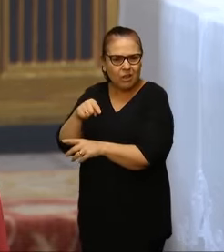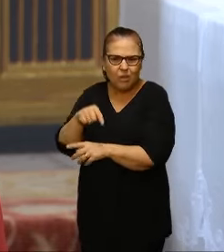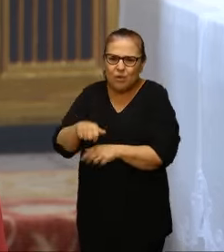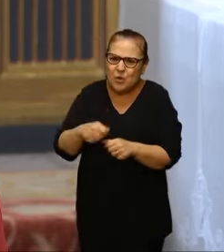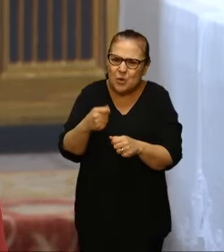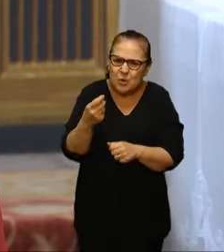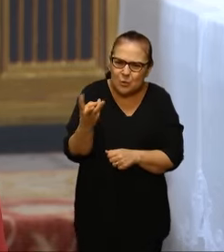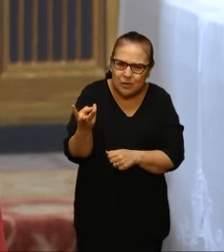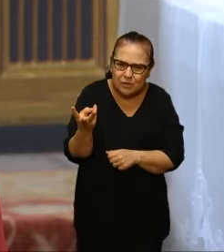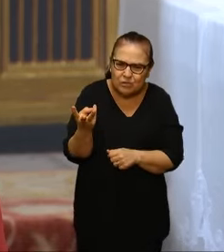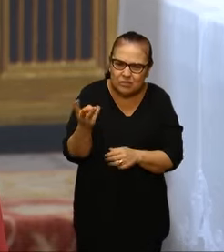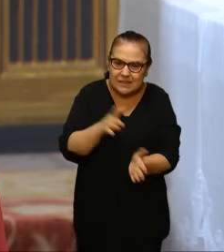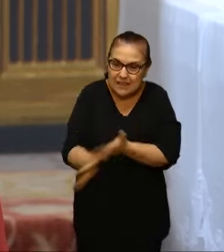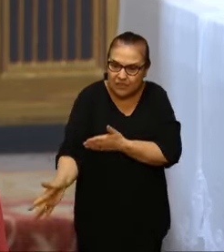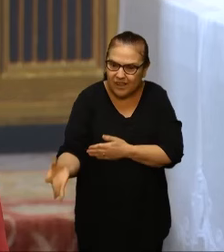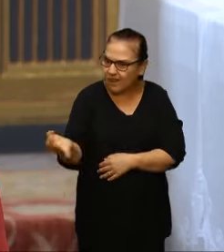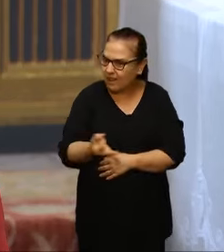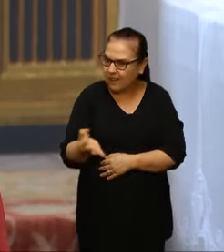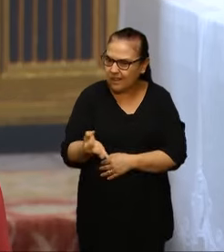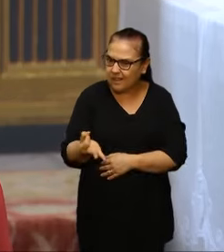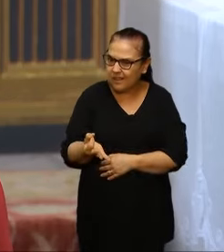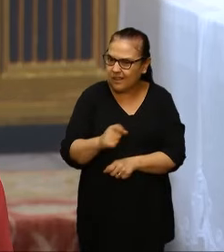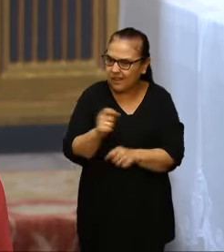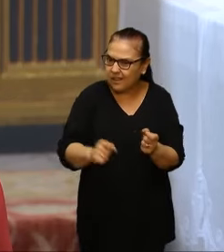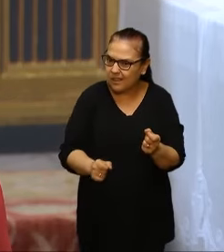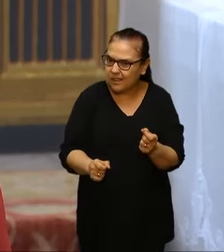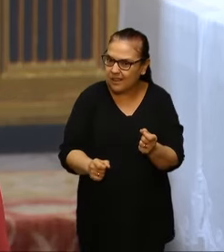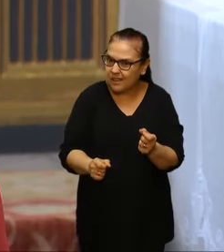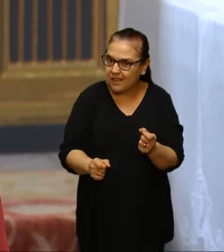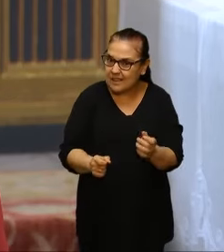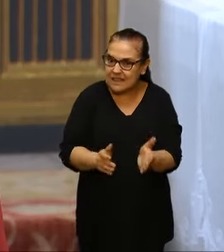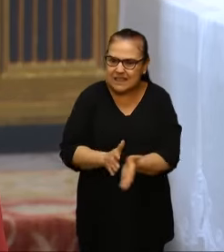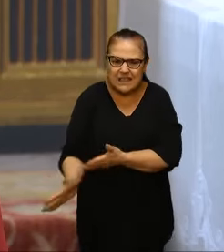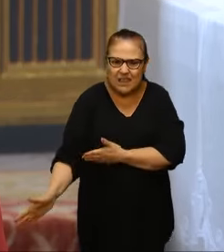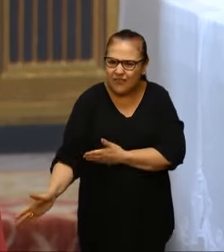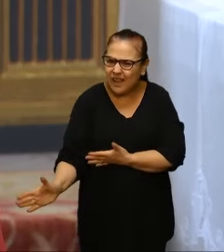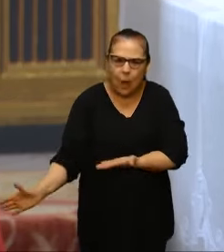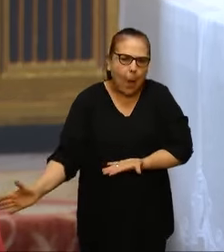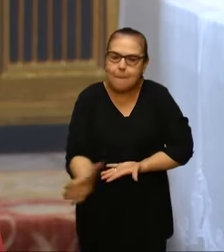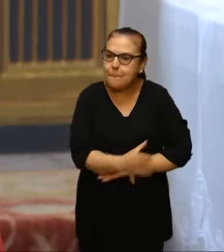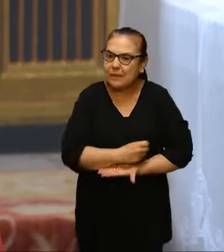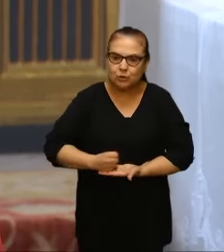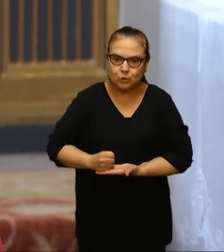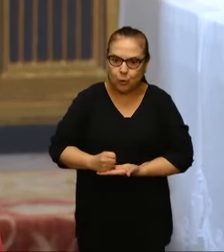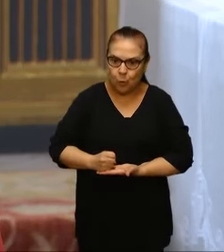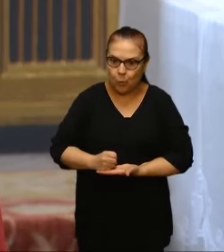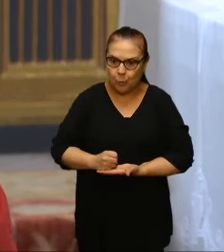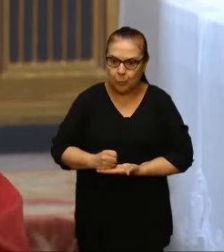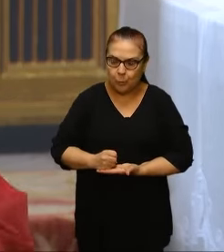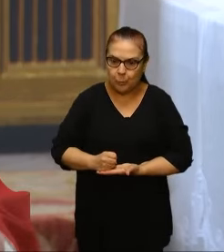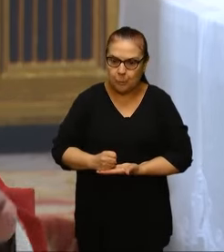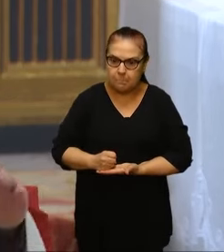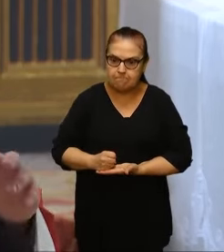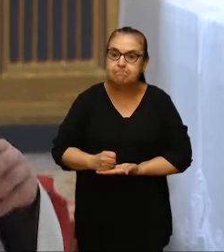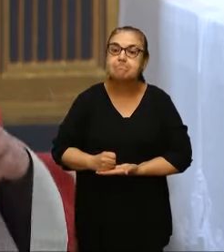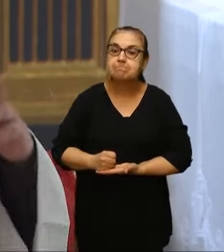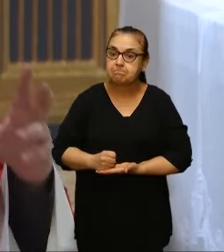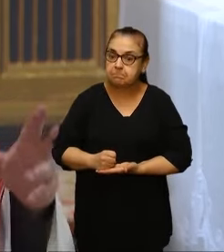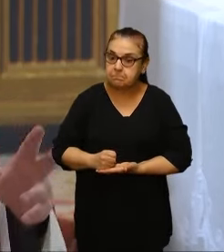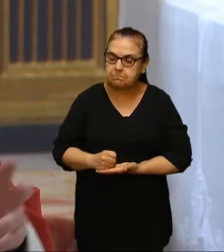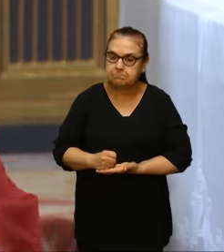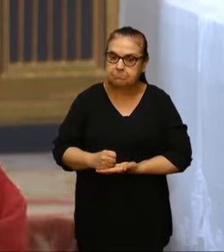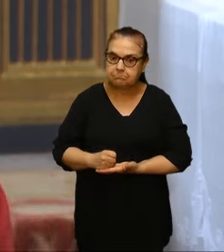números significan todo, la totalidad. Frente a